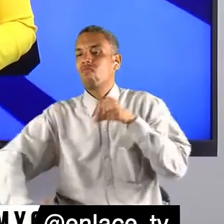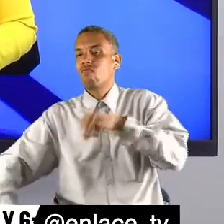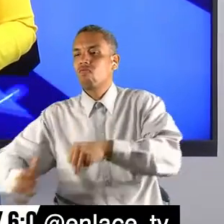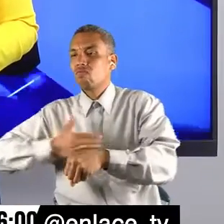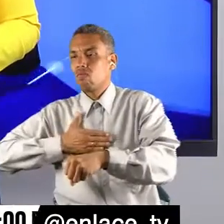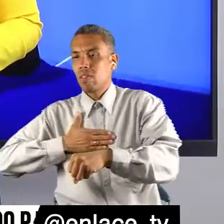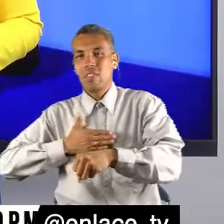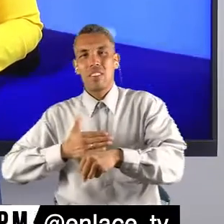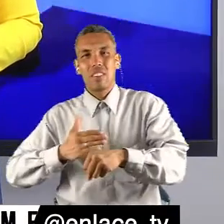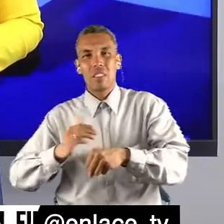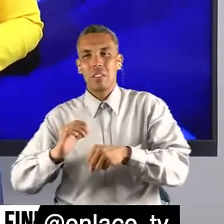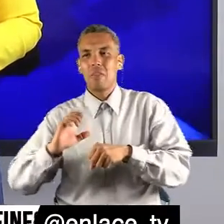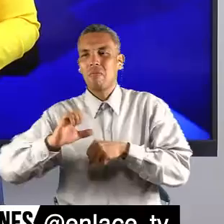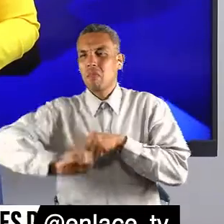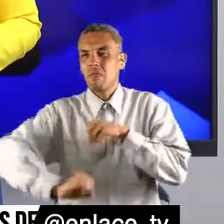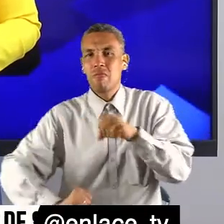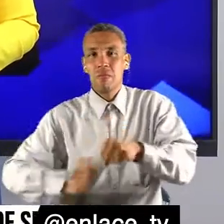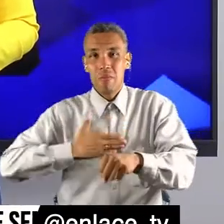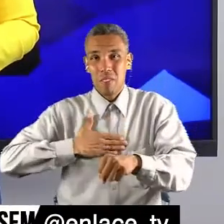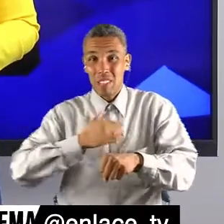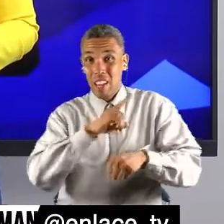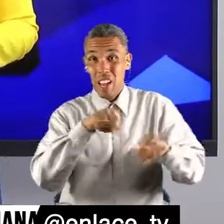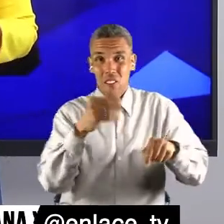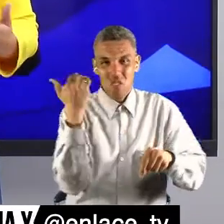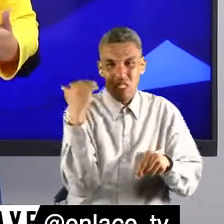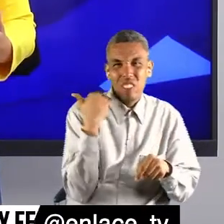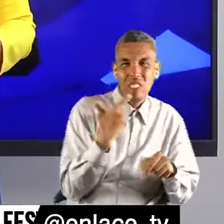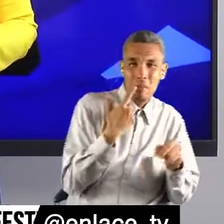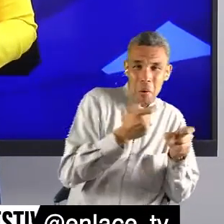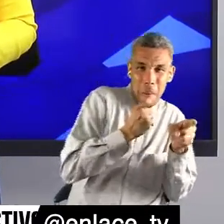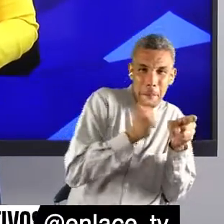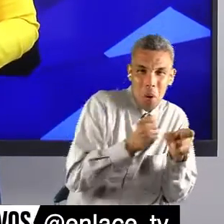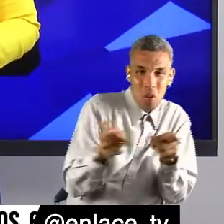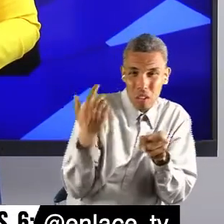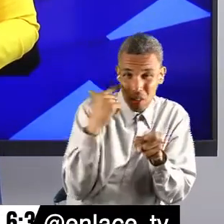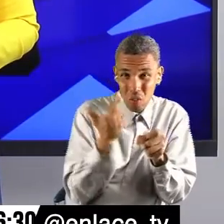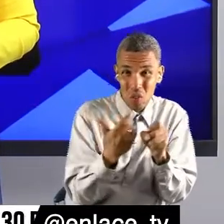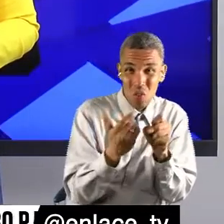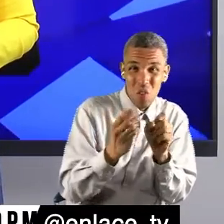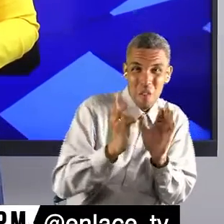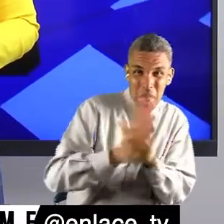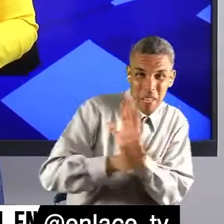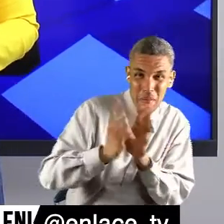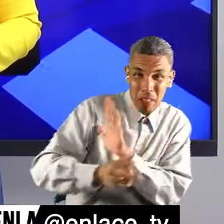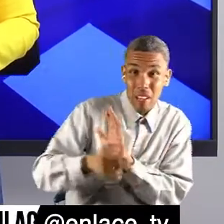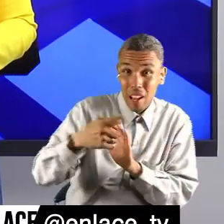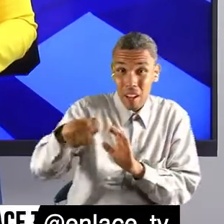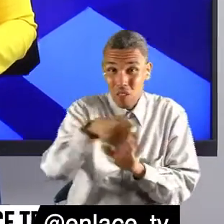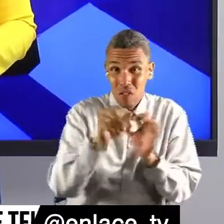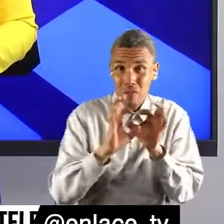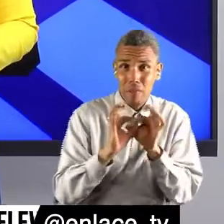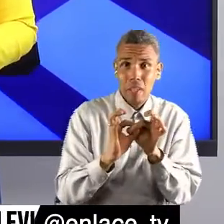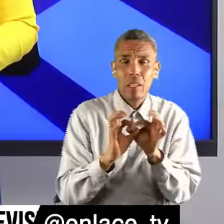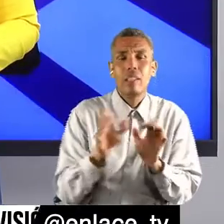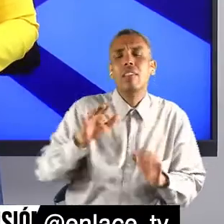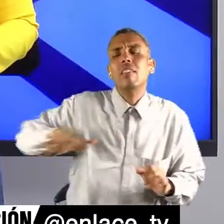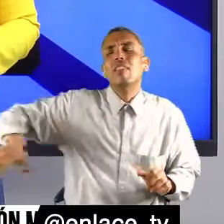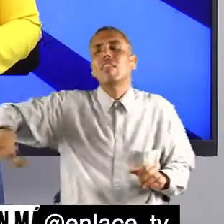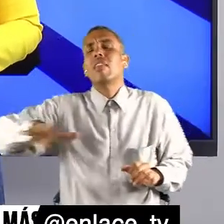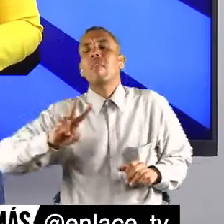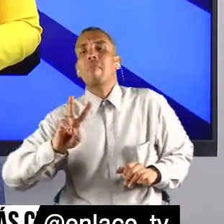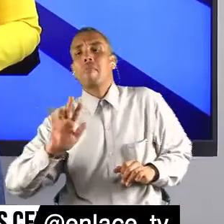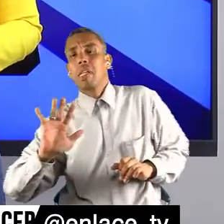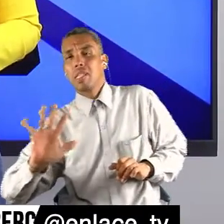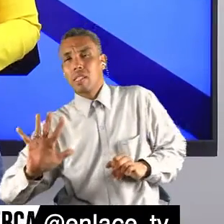Barranca Bermeja fueron notificados de que, y allí les dicen que más de 25 mil metros cuadrados de su territorio, de su